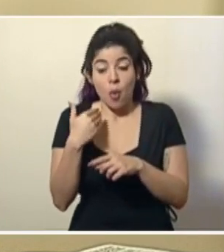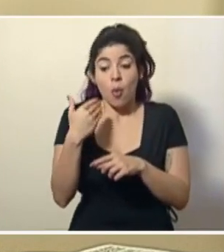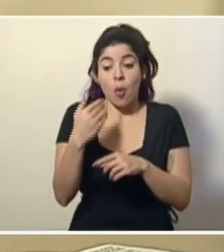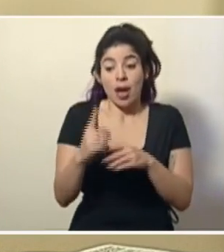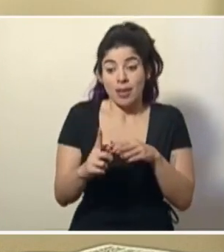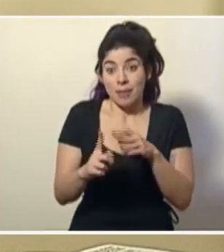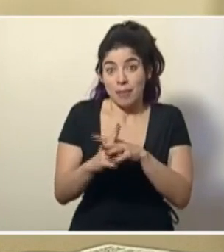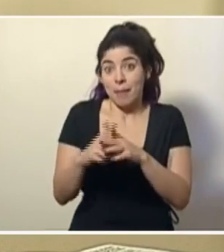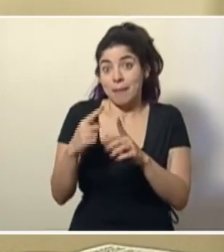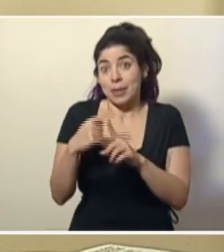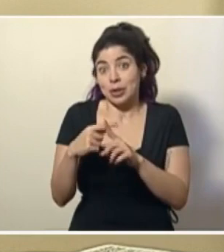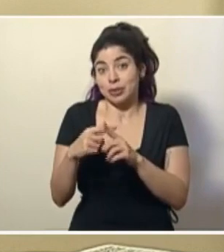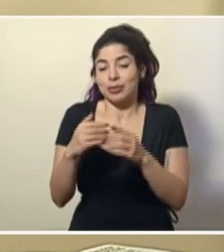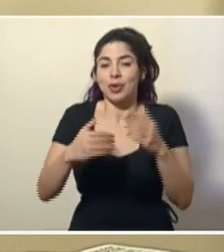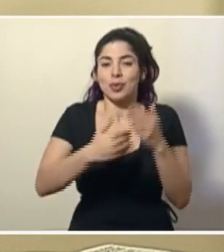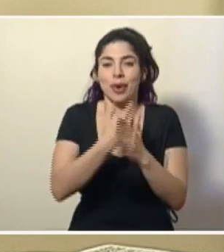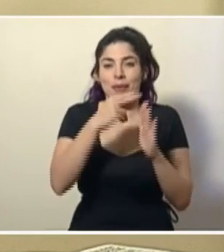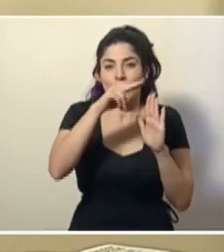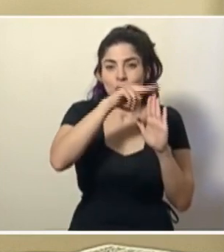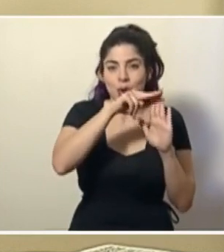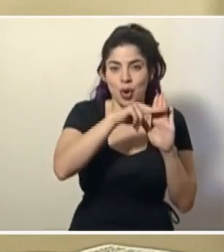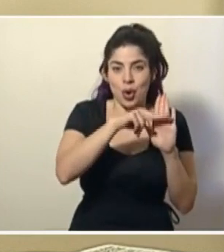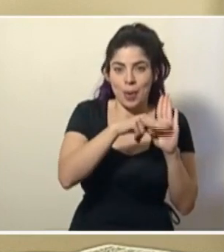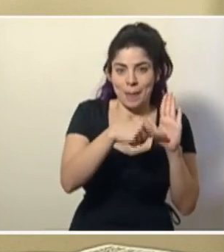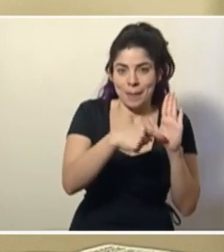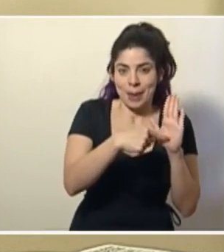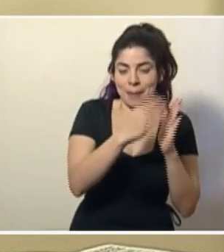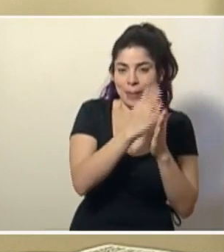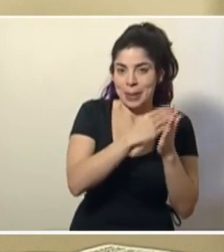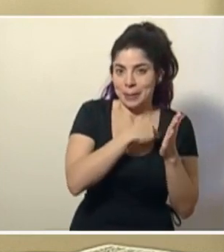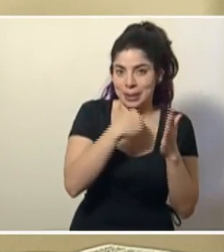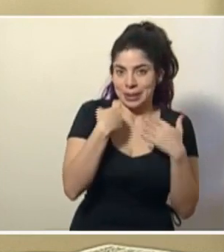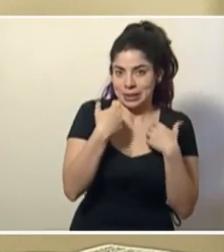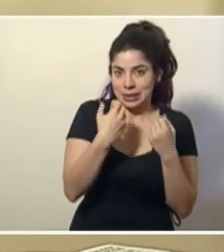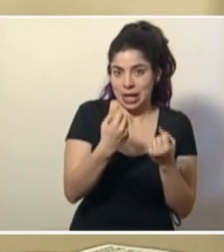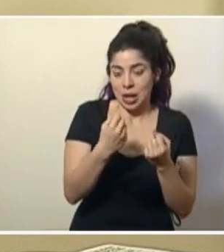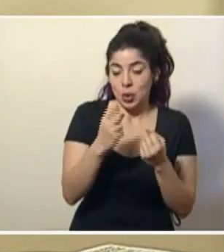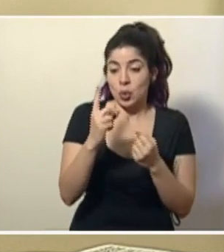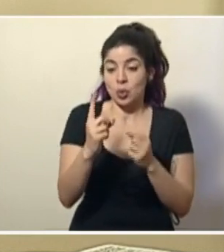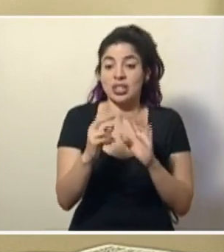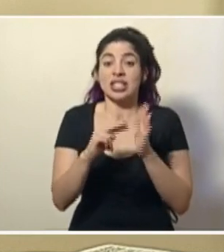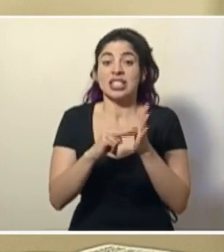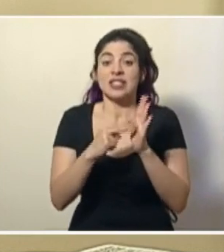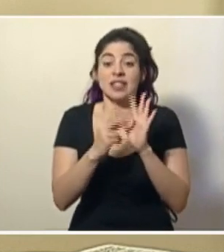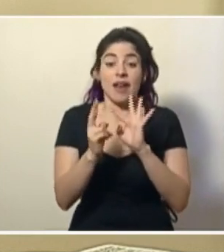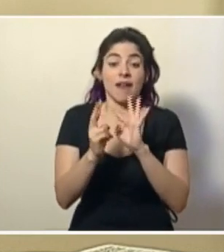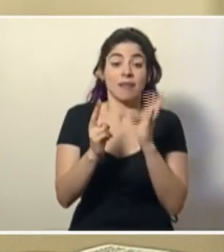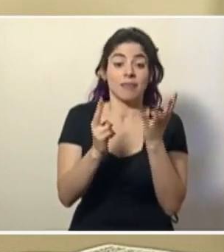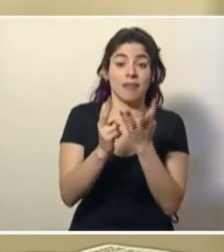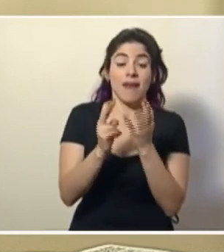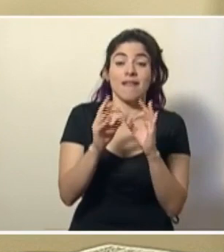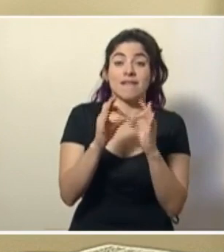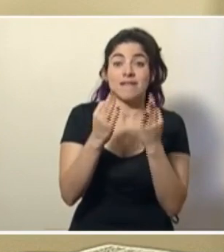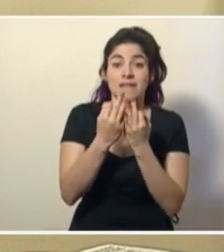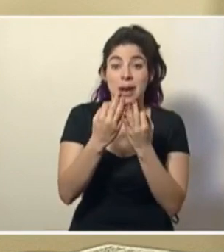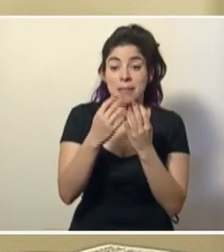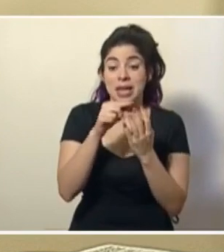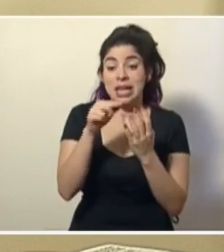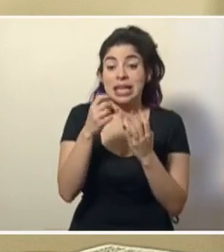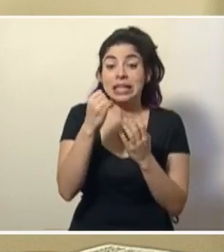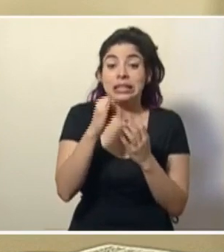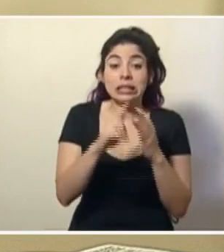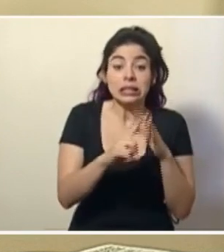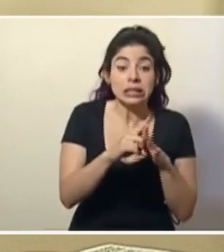que sea ese caso, ya por la nueva normativa que rige por parte del Ministerio de Salud, todo el resto de la familia, que es parte de la misma burbuja, si